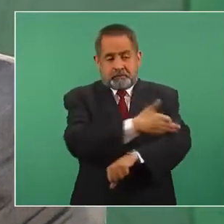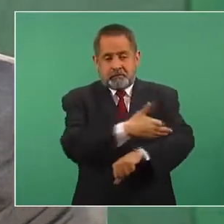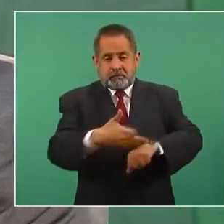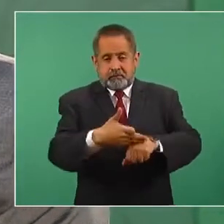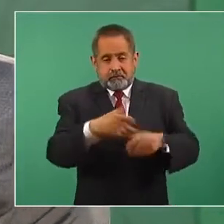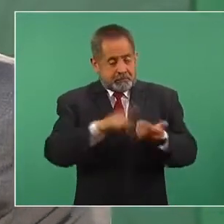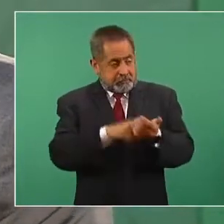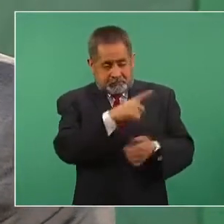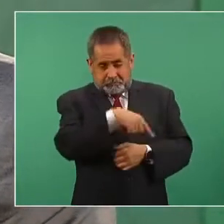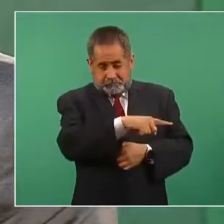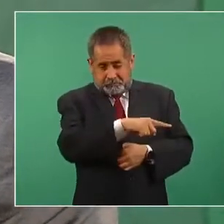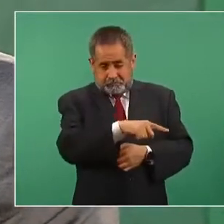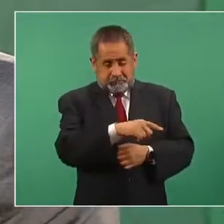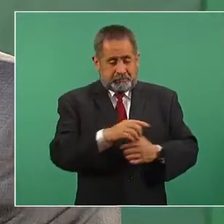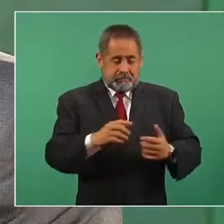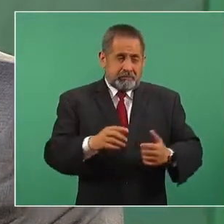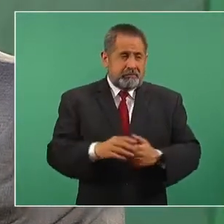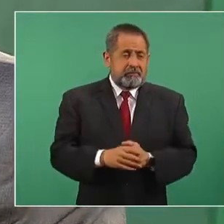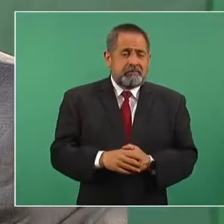tiene